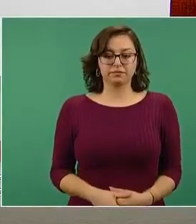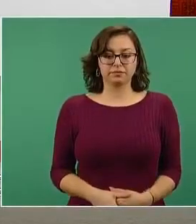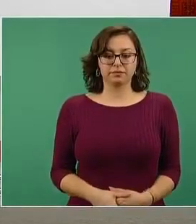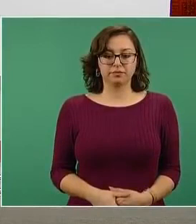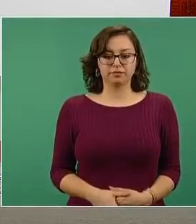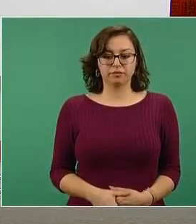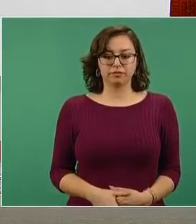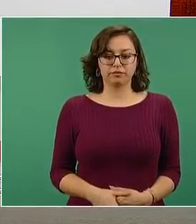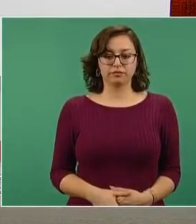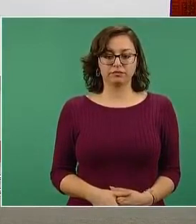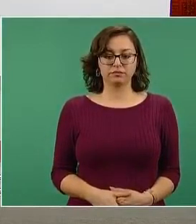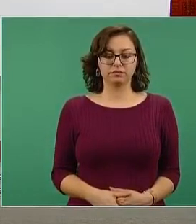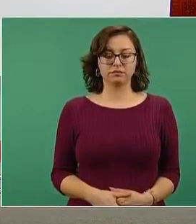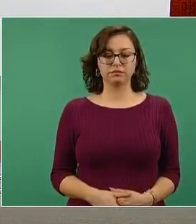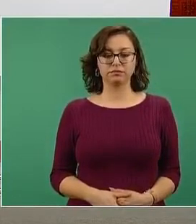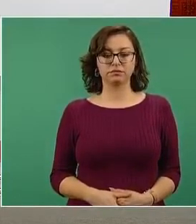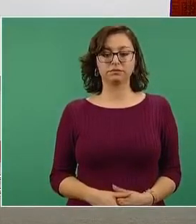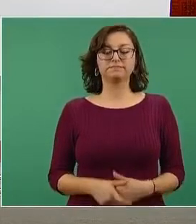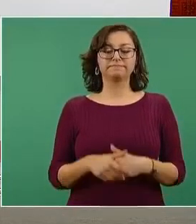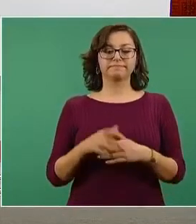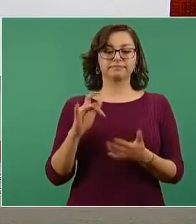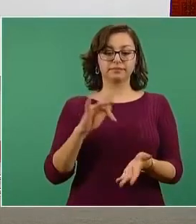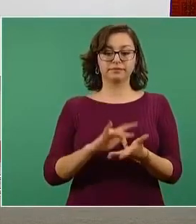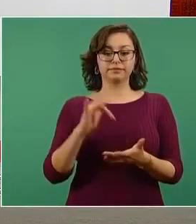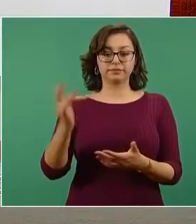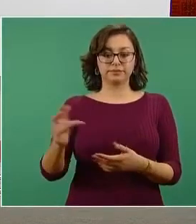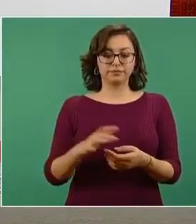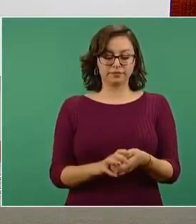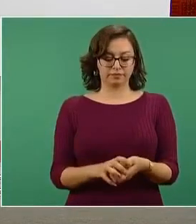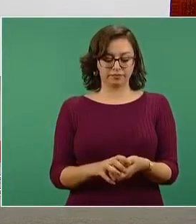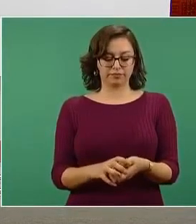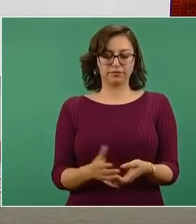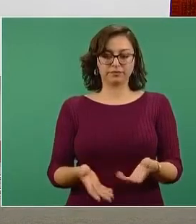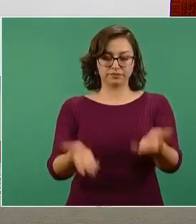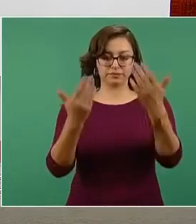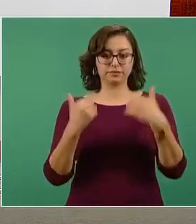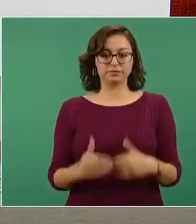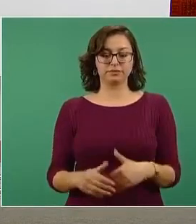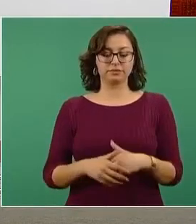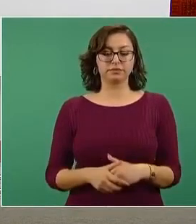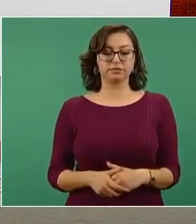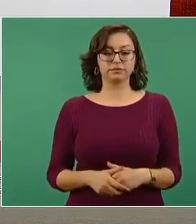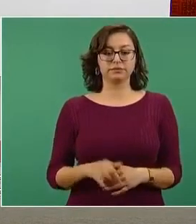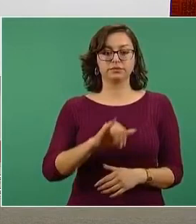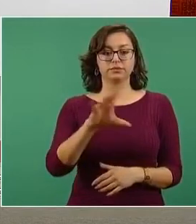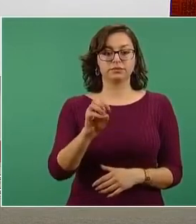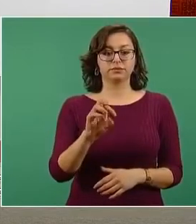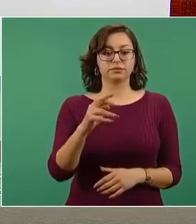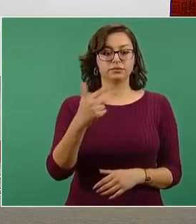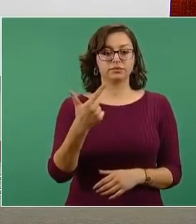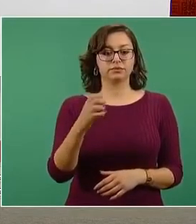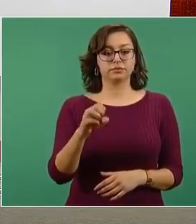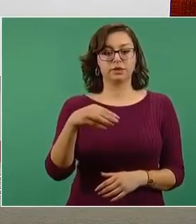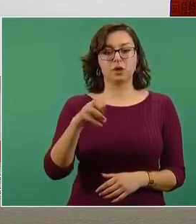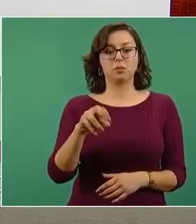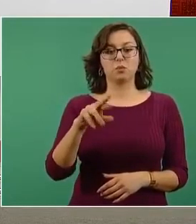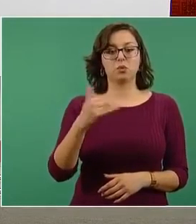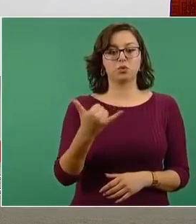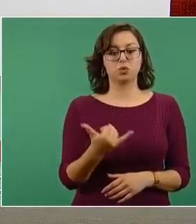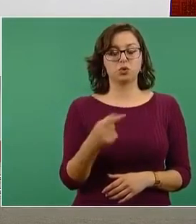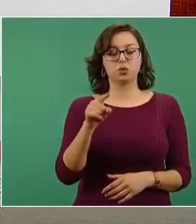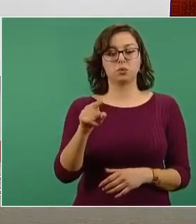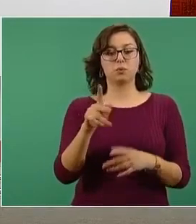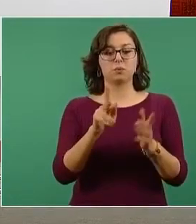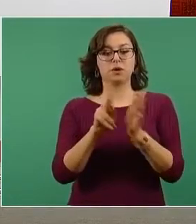Gracias. Gracias también. Siguiendo con el listado, tenemos a Jorge Monroy, del